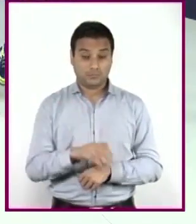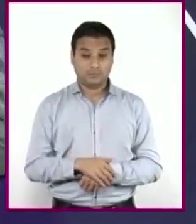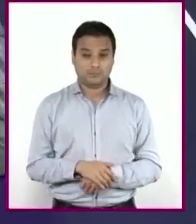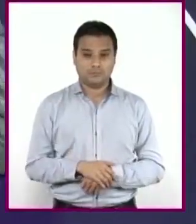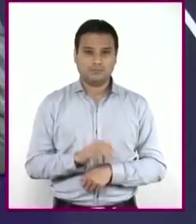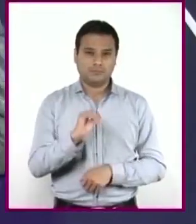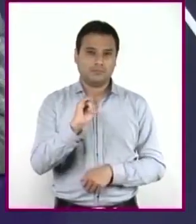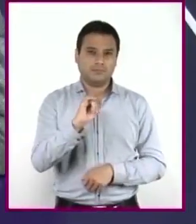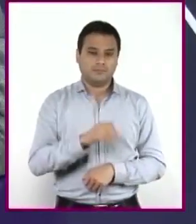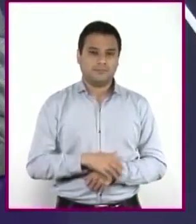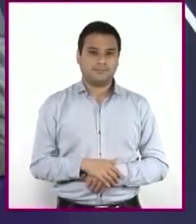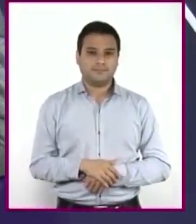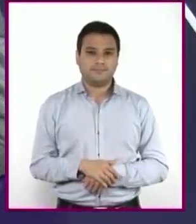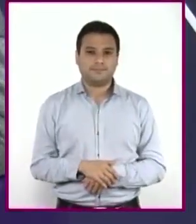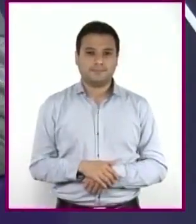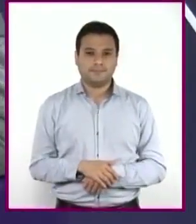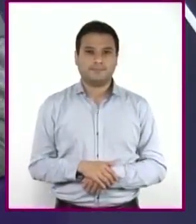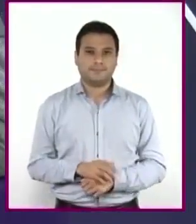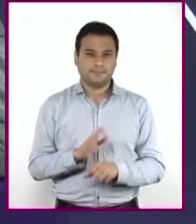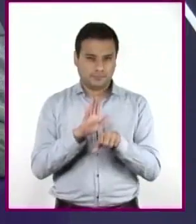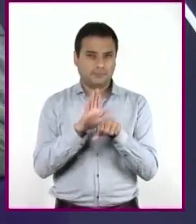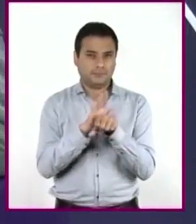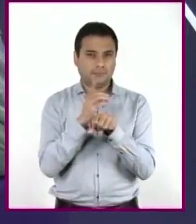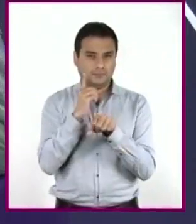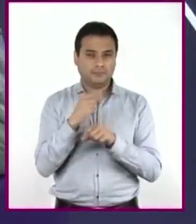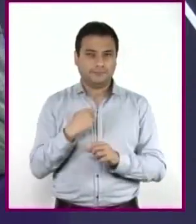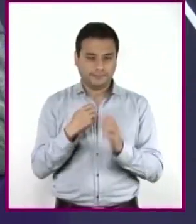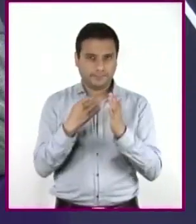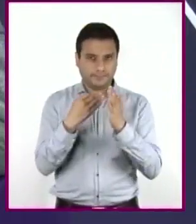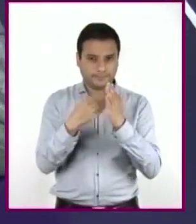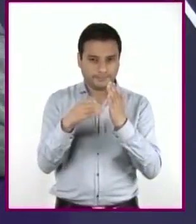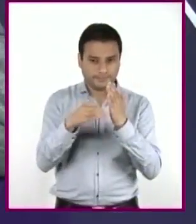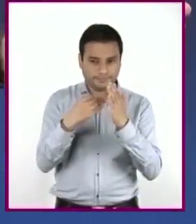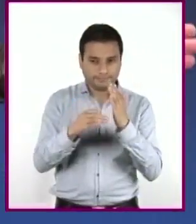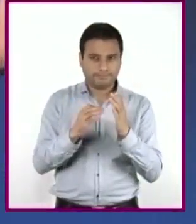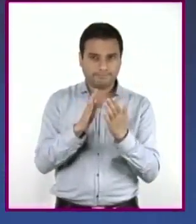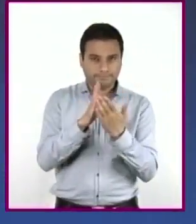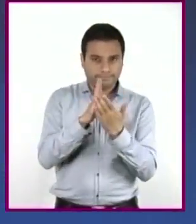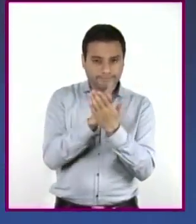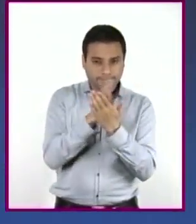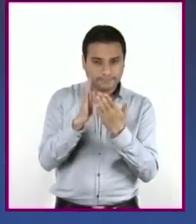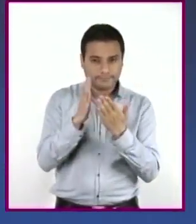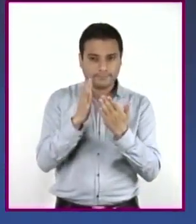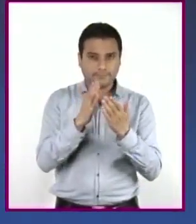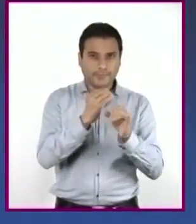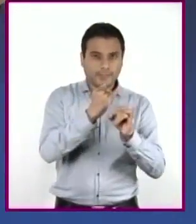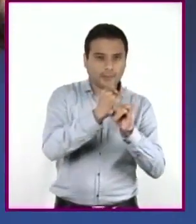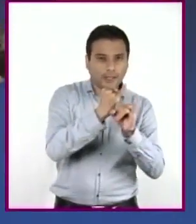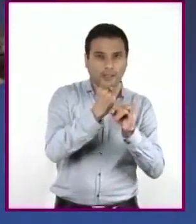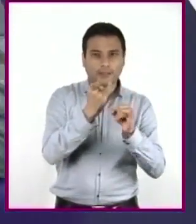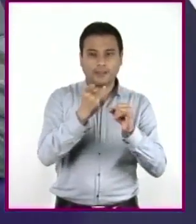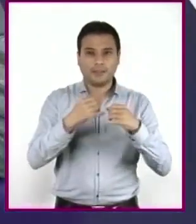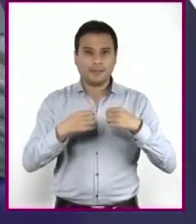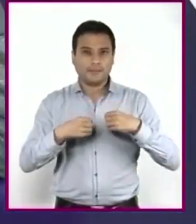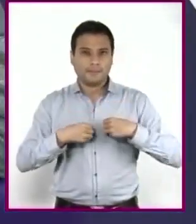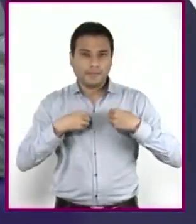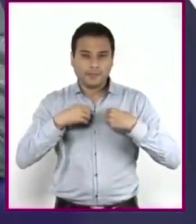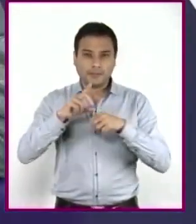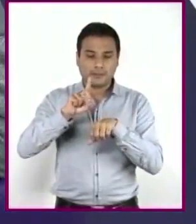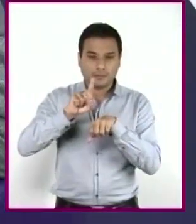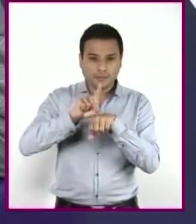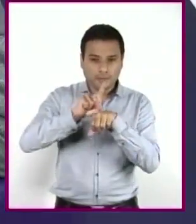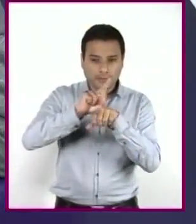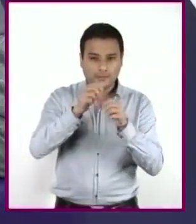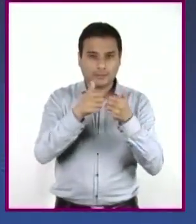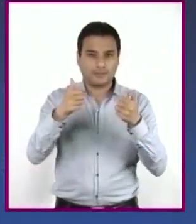porque no aprendiste tiempo a diferenciar. Diferenciar que es real de lo que no es real, de una cosa que es ciencia ficción y